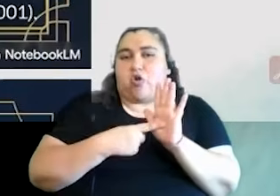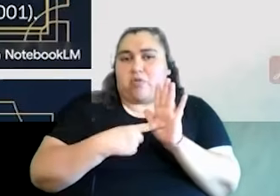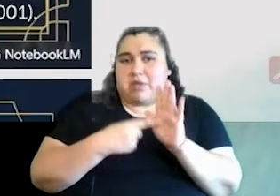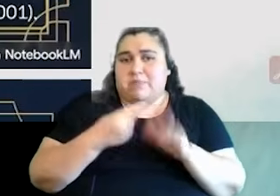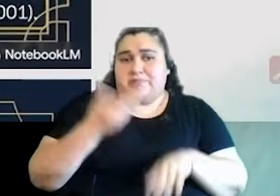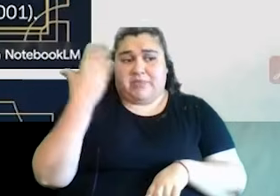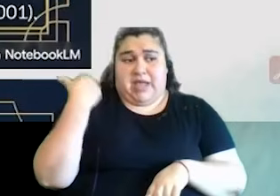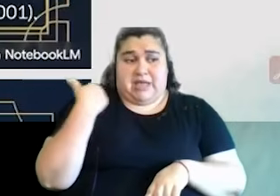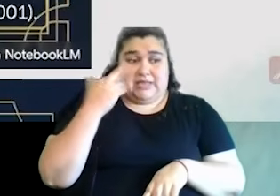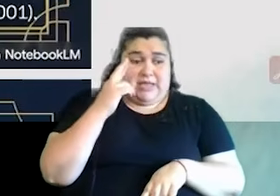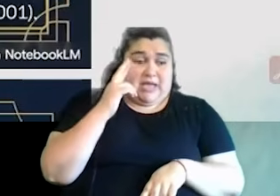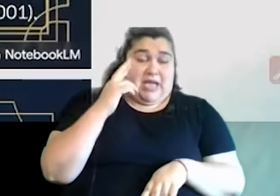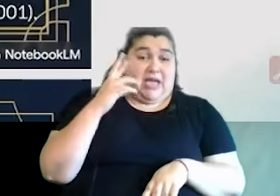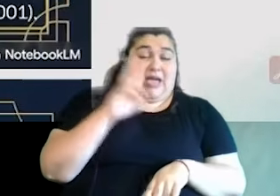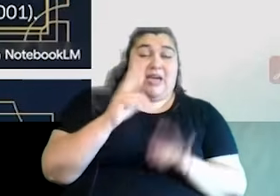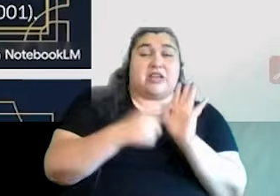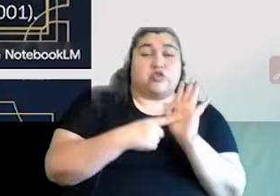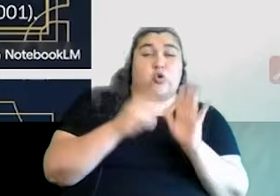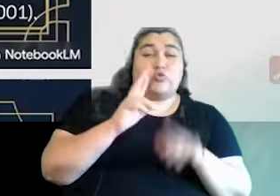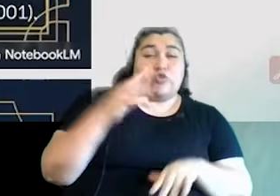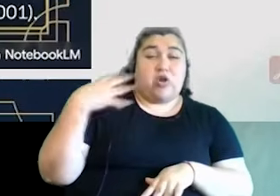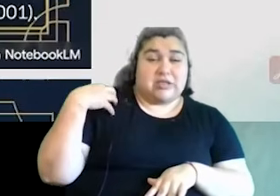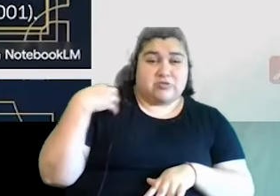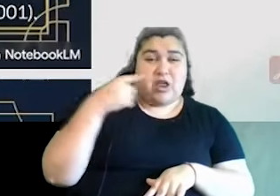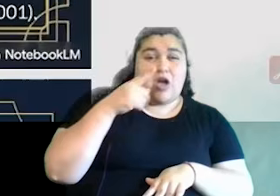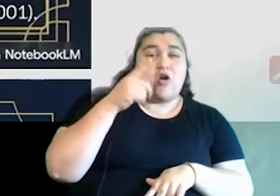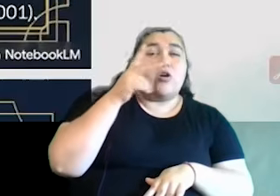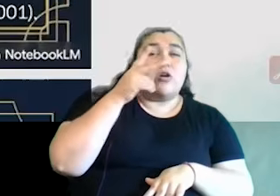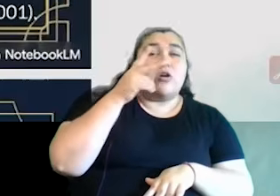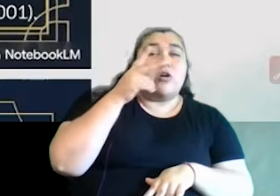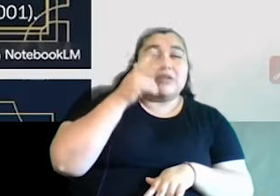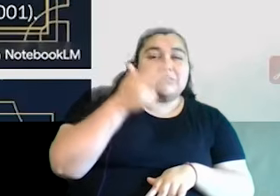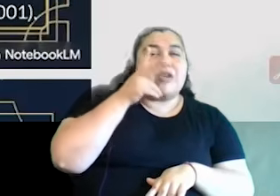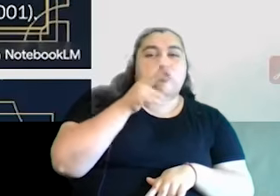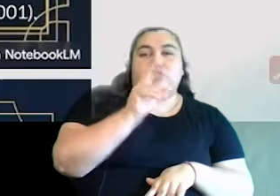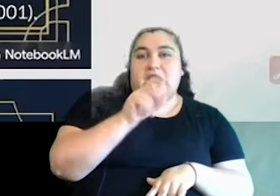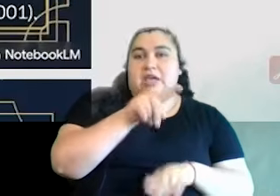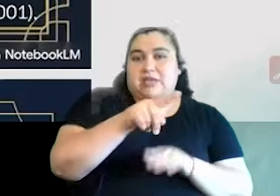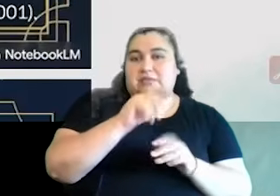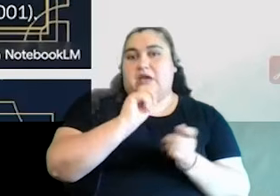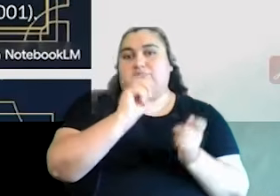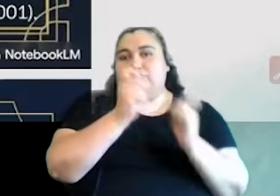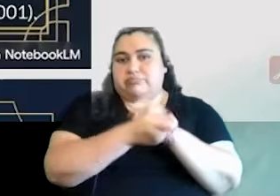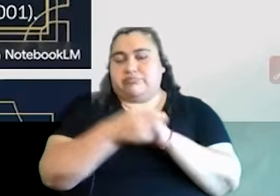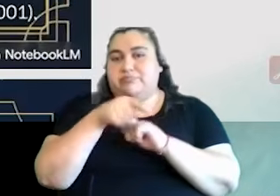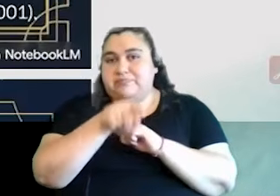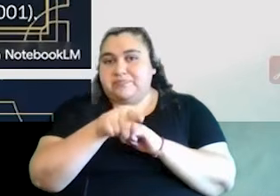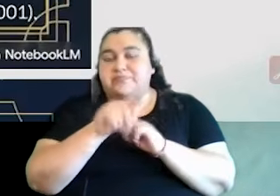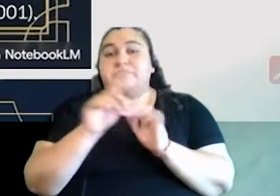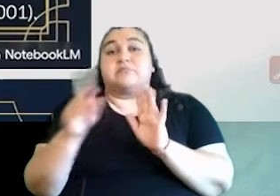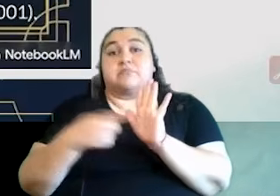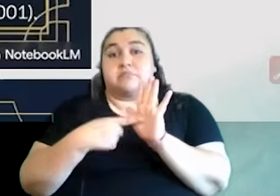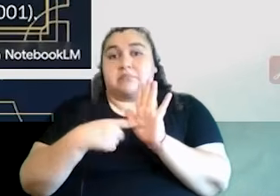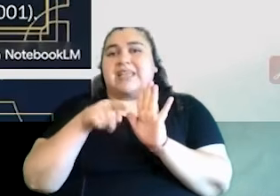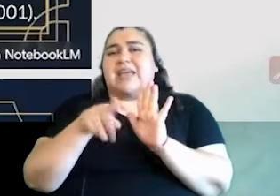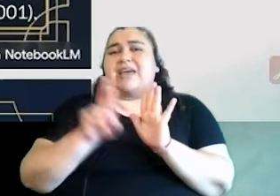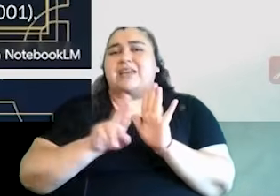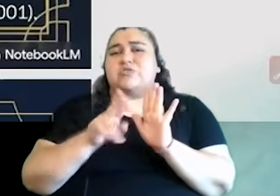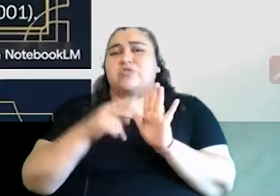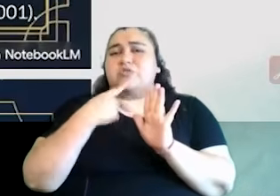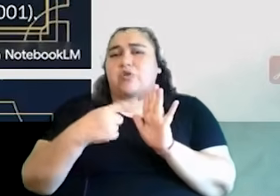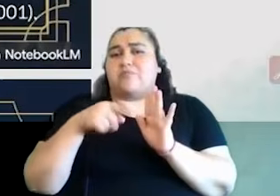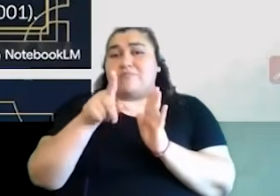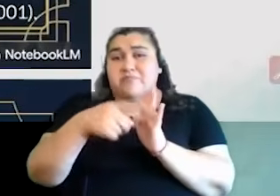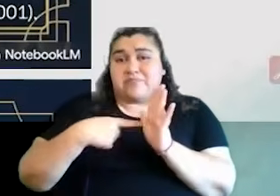RG 830, que habla sobre retenciones en materia de operaciones sujetas al impuesto a las ganancias, y en esa resolución se eliminó